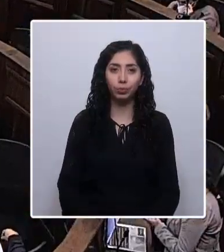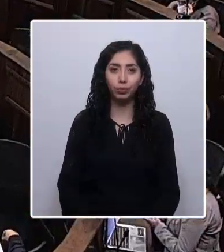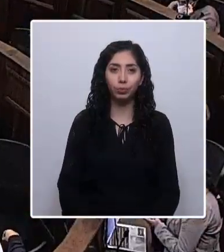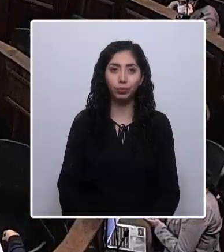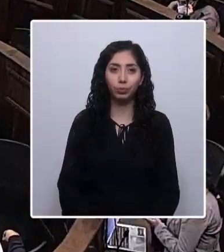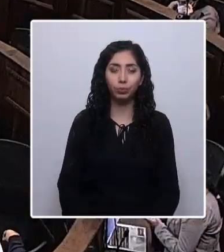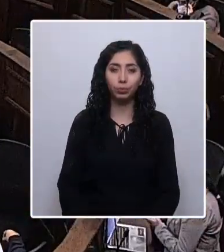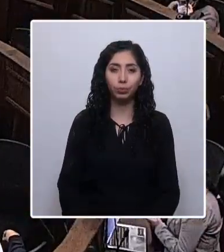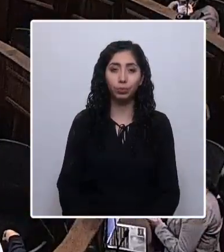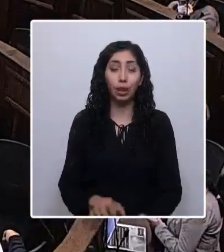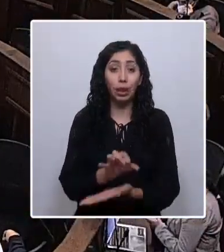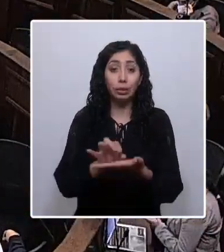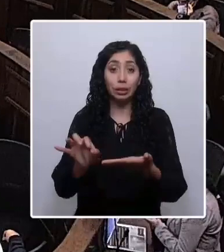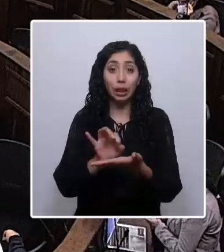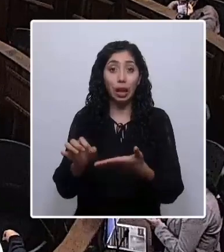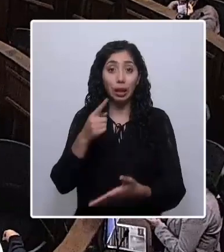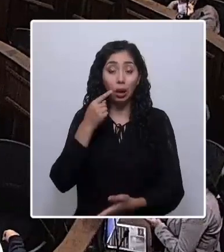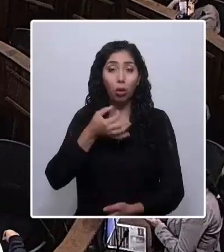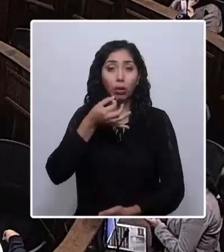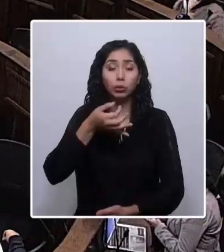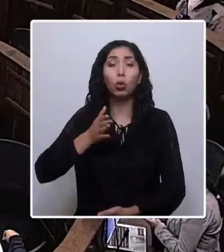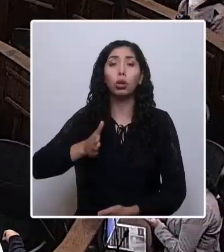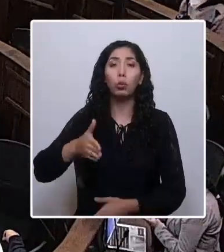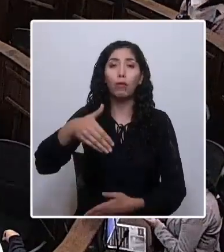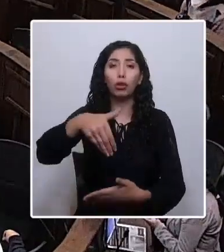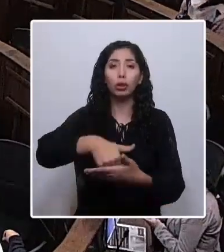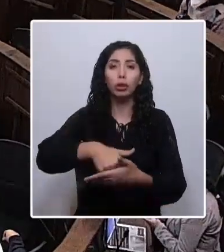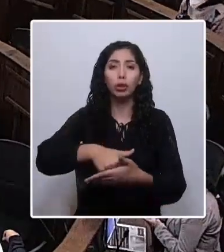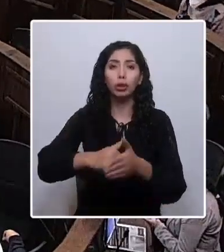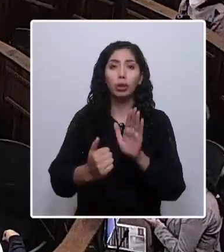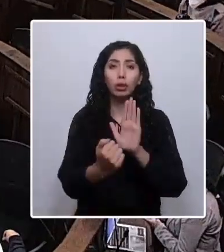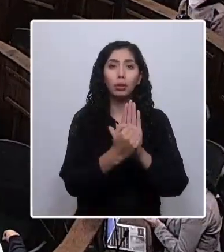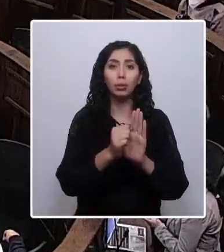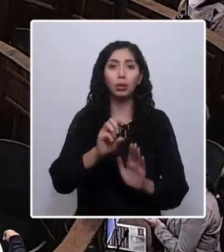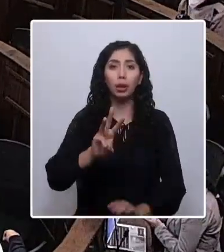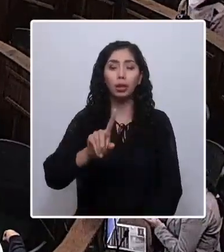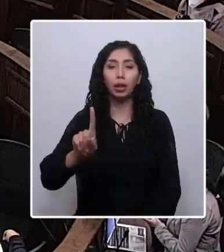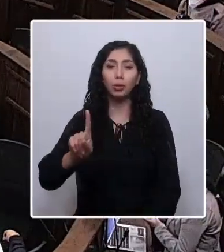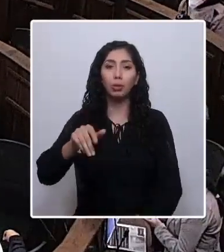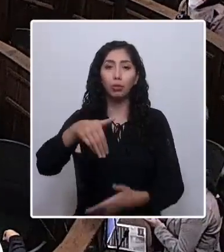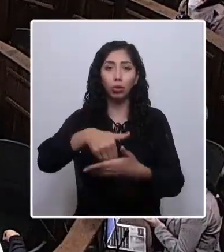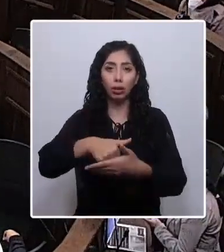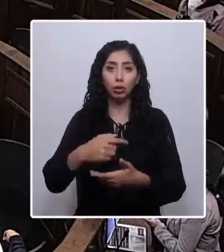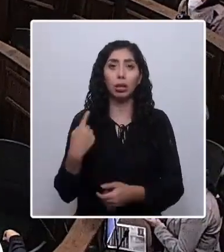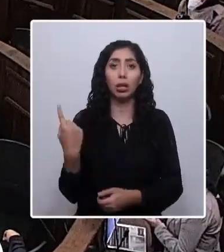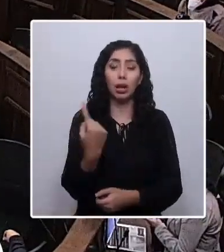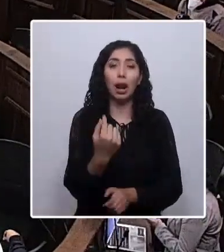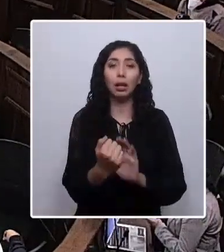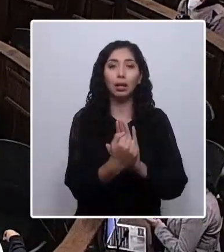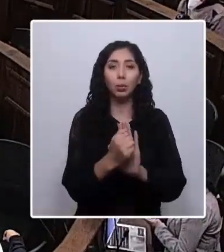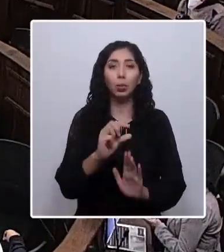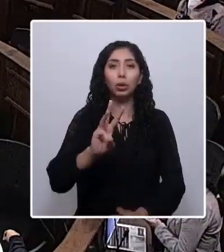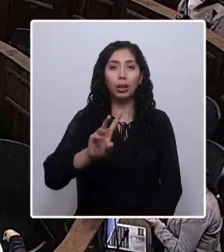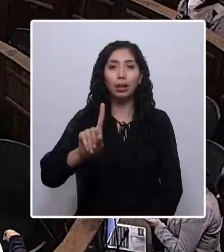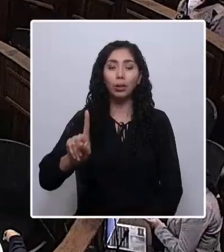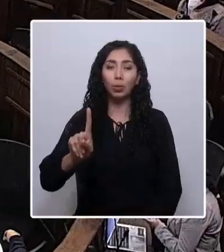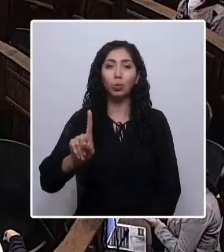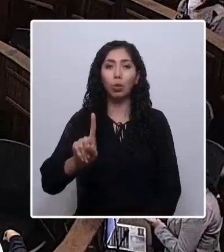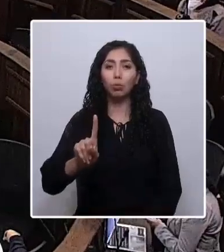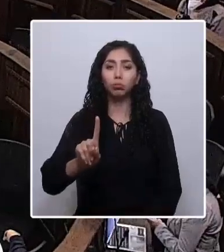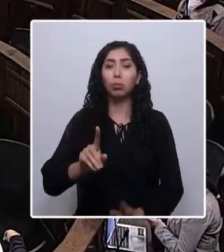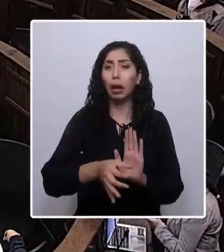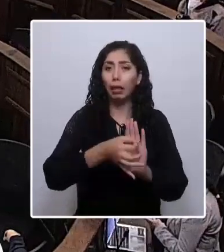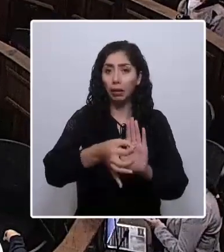Bien. Continuamos con la votación del artículo 31. Votación en general del artículo 31 en los términos contenidos en